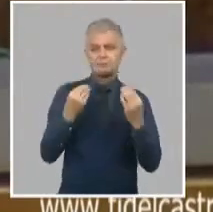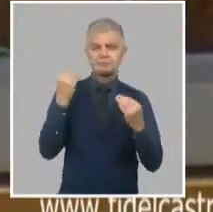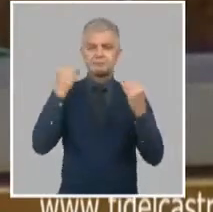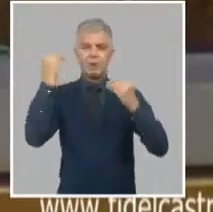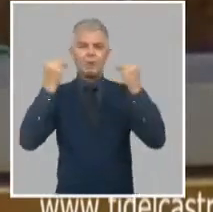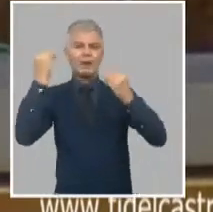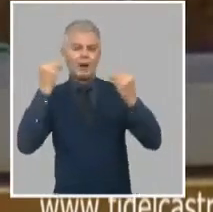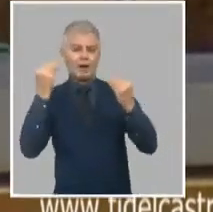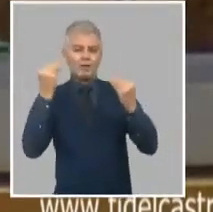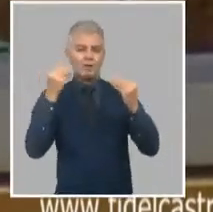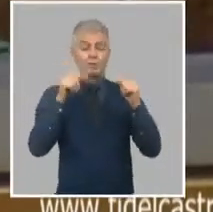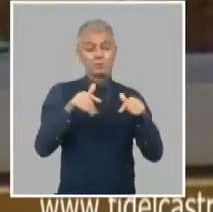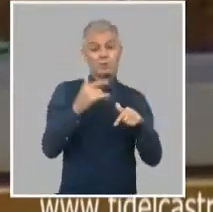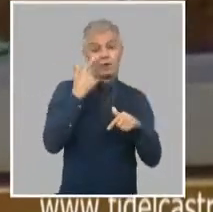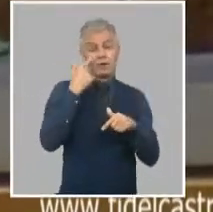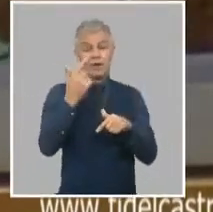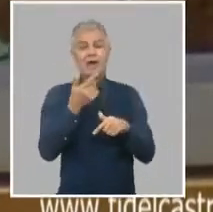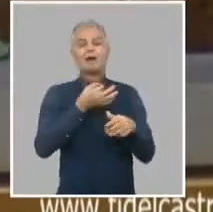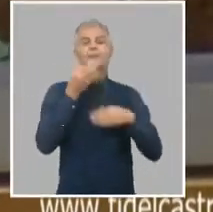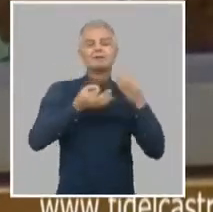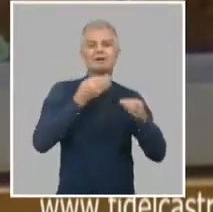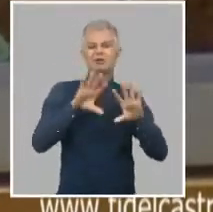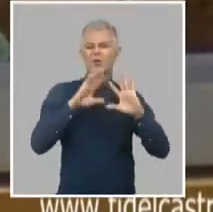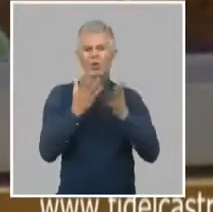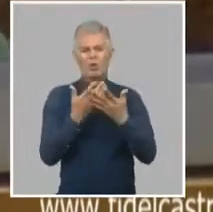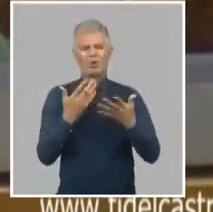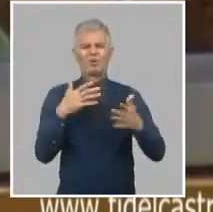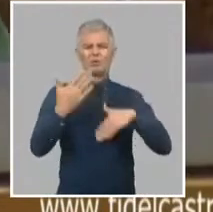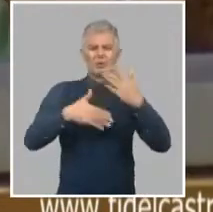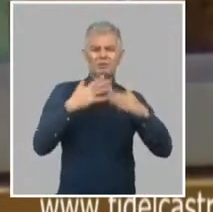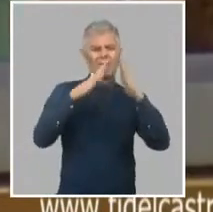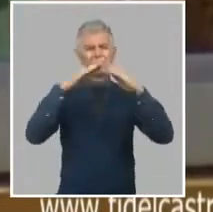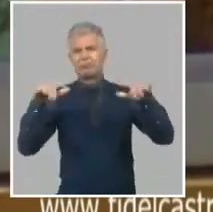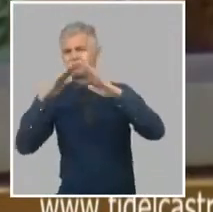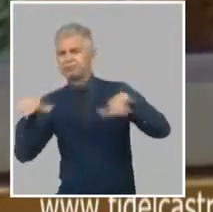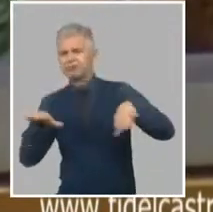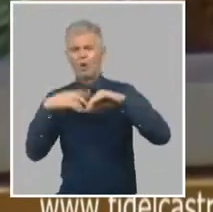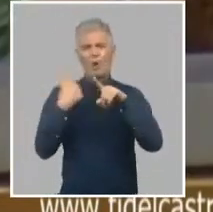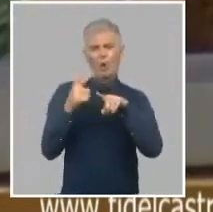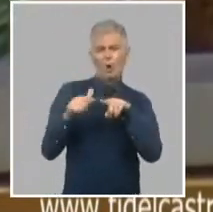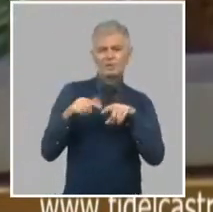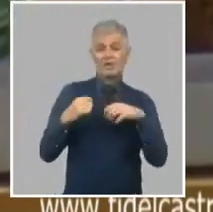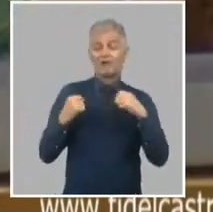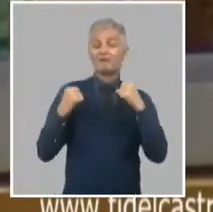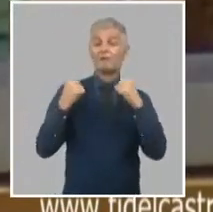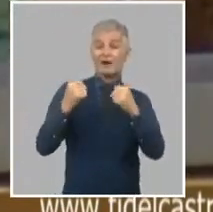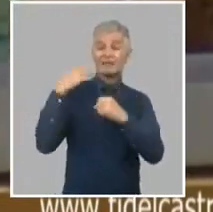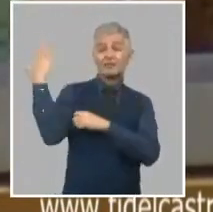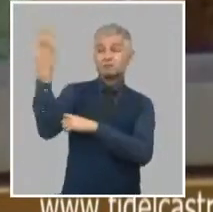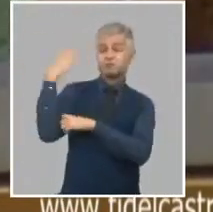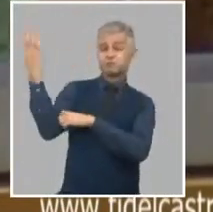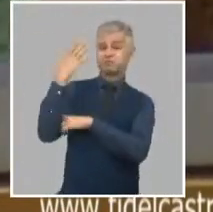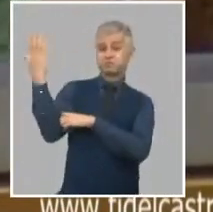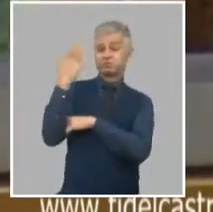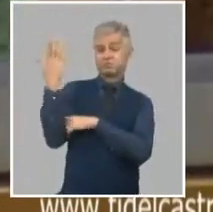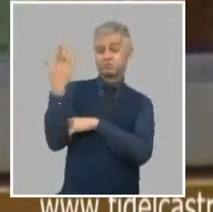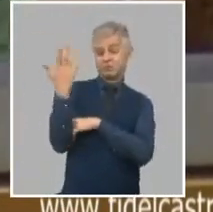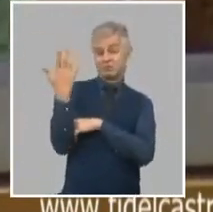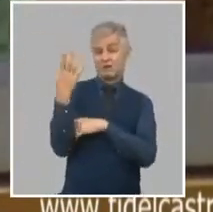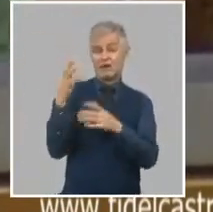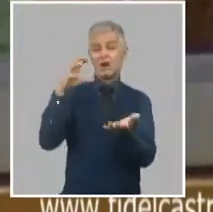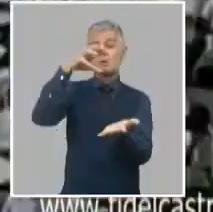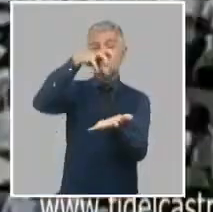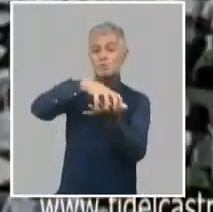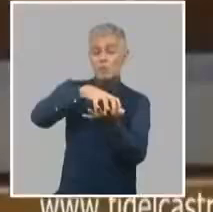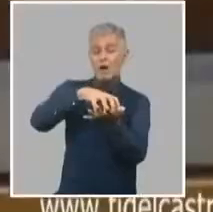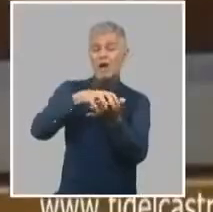pueblo de New Orleans este potentísimo huracán, con las vidas que cobró. La mayor parte